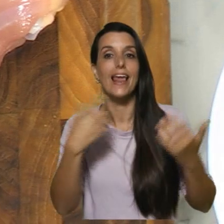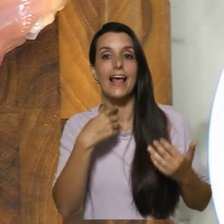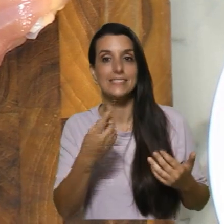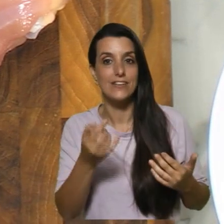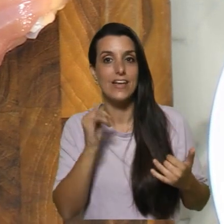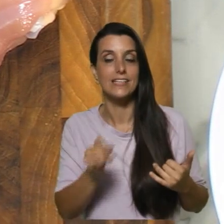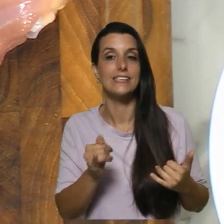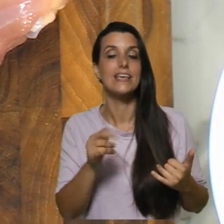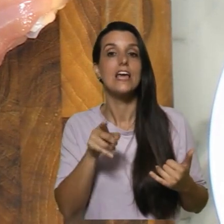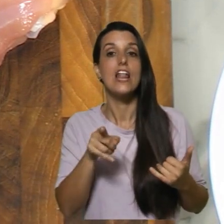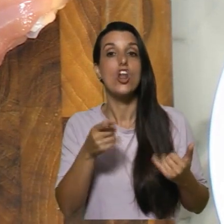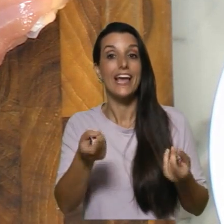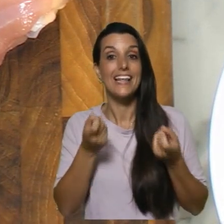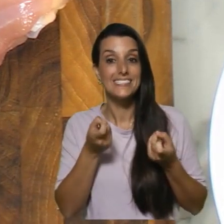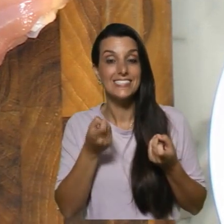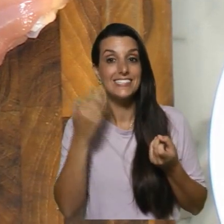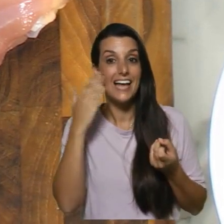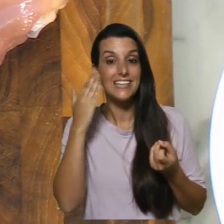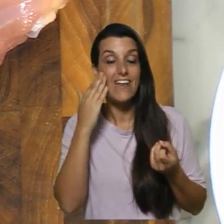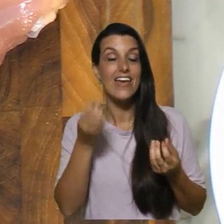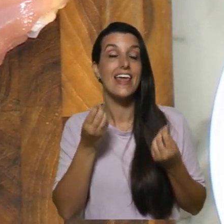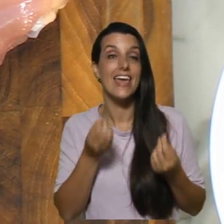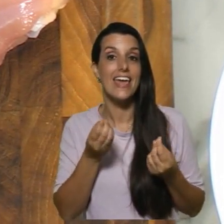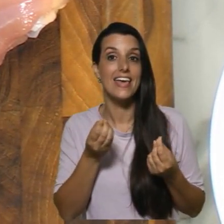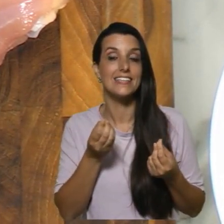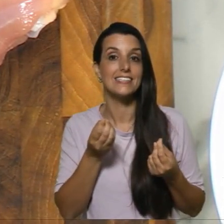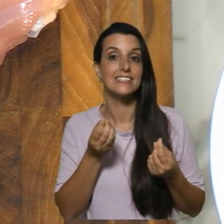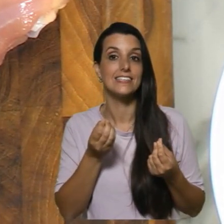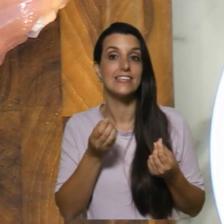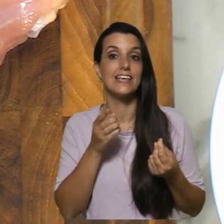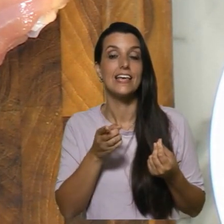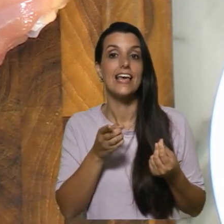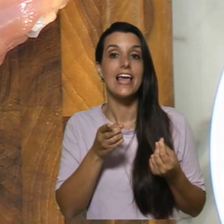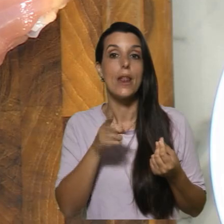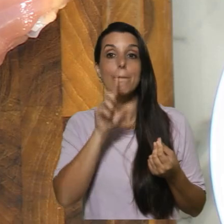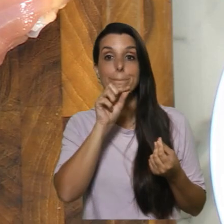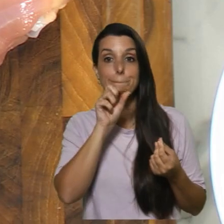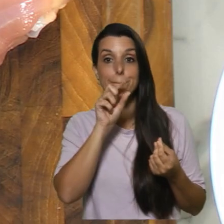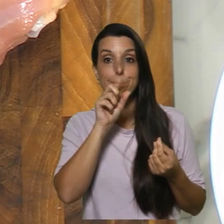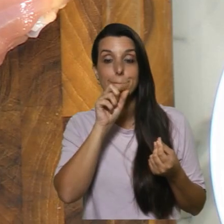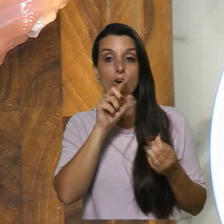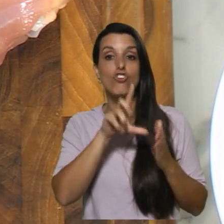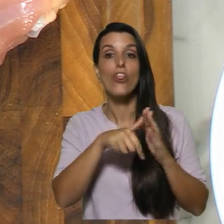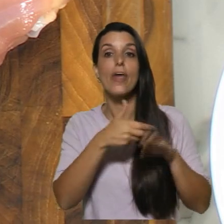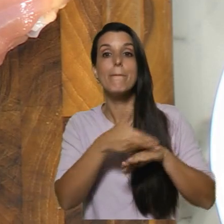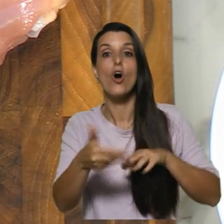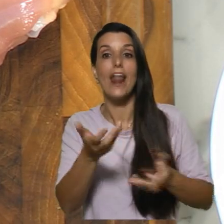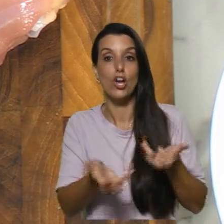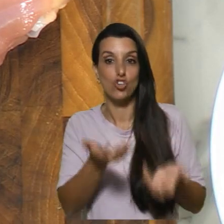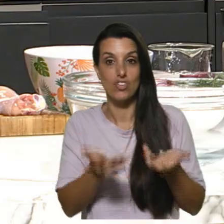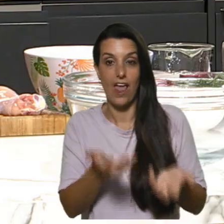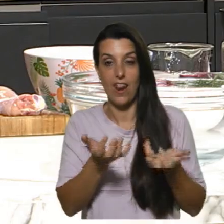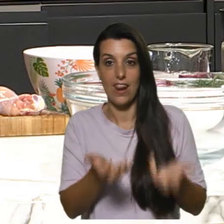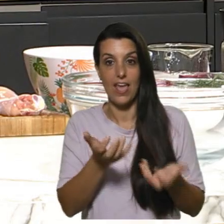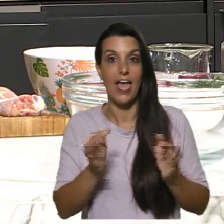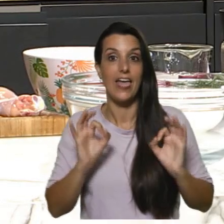¿está? Lo que tenés que tener en cuenta es que la parte del muslo se te demora como mucho en cocinar.